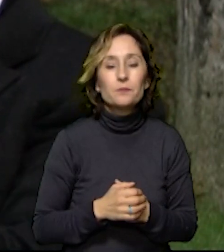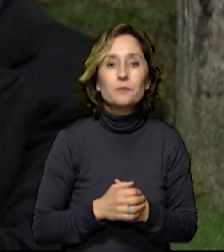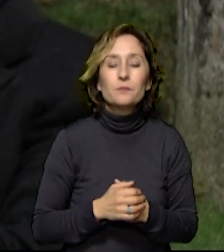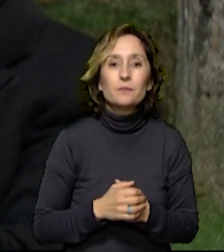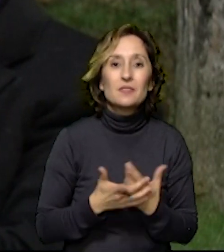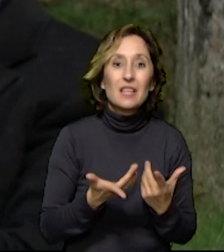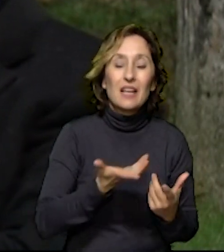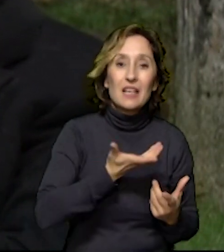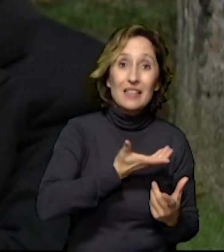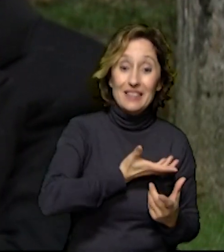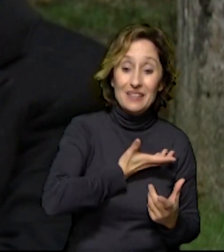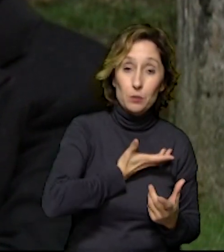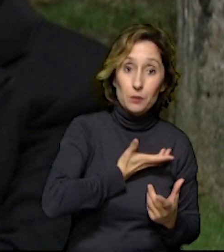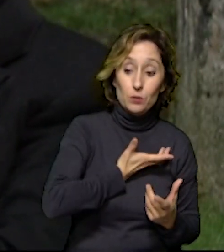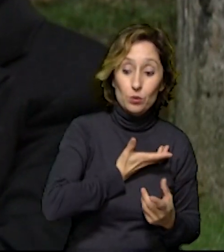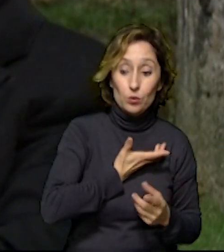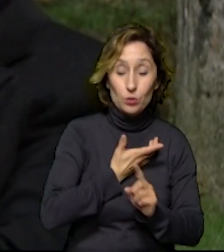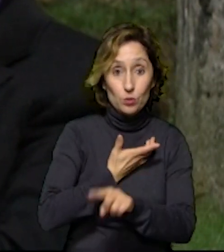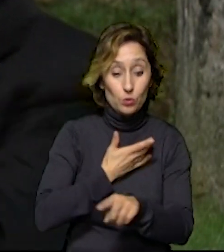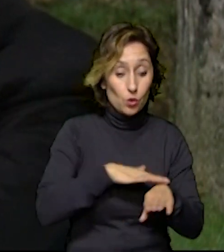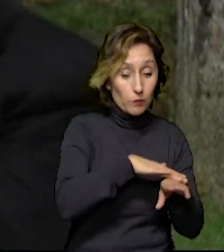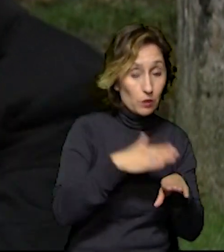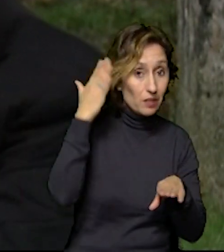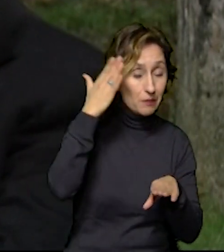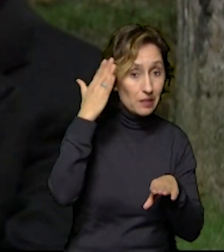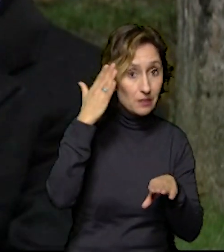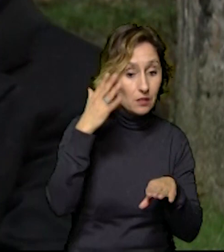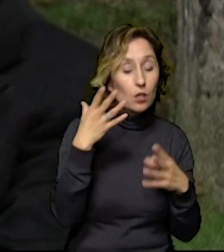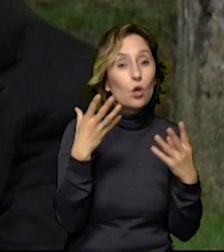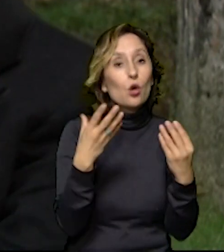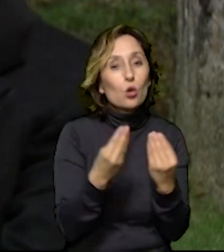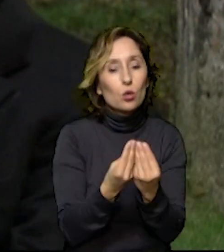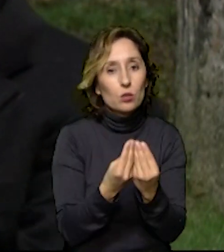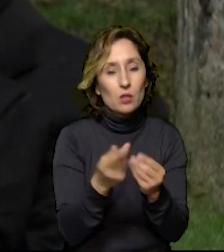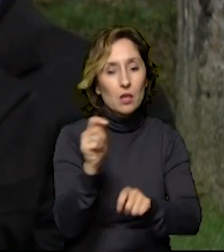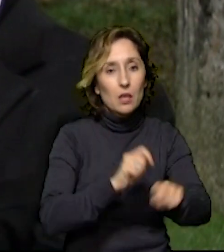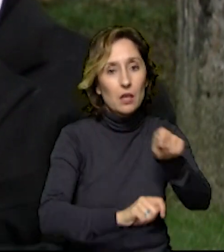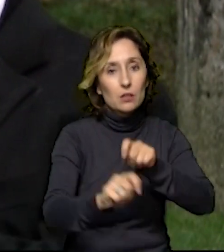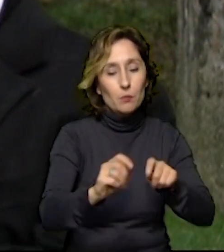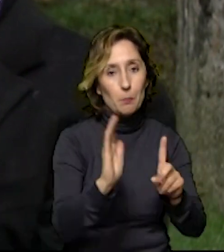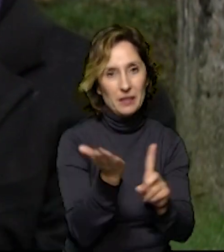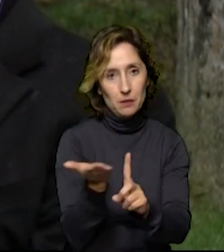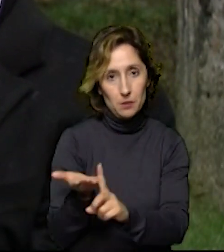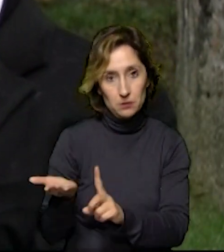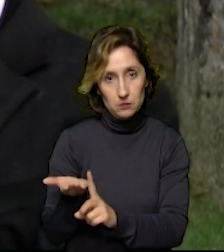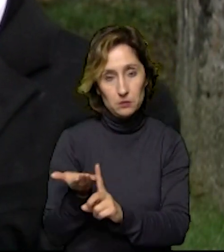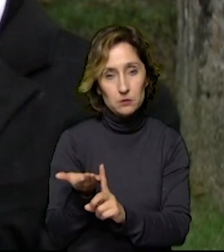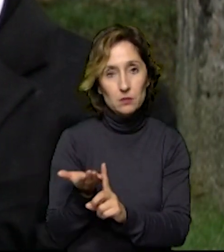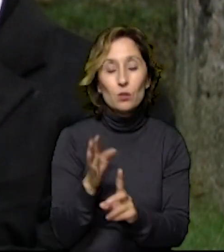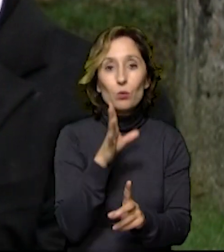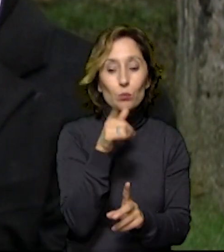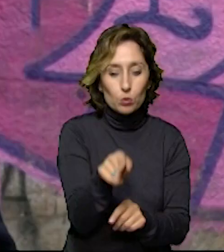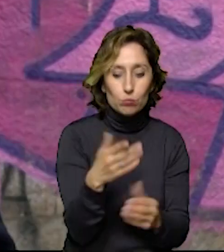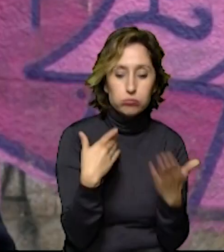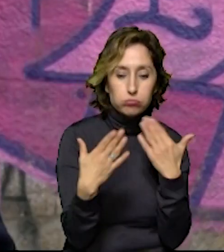el ayuntamiento concreto y el Gobierno de Navarra con las víctimas, con la asociación de víctimas, porque es bueno hacerlo con ellos